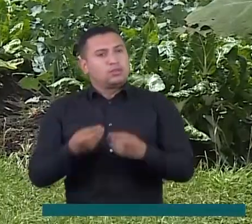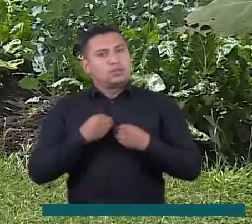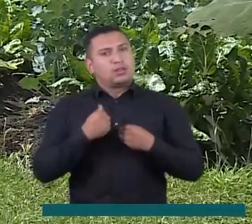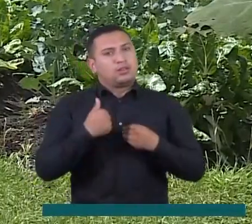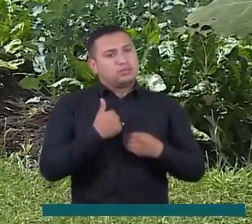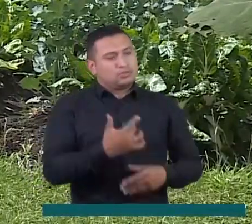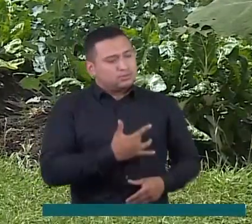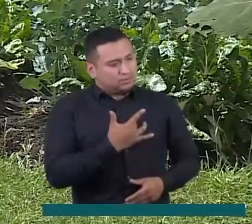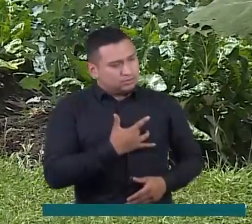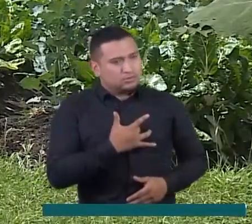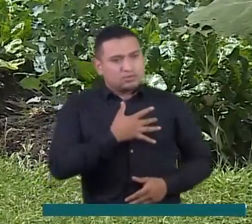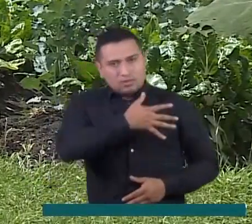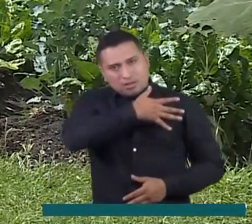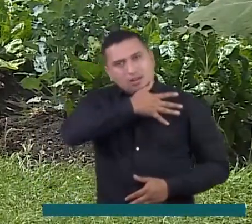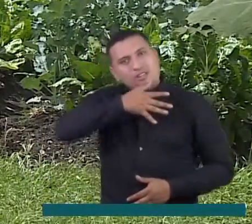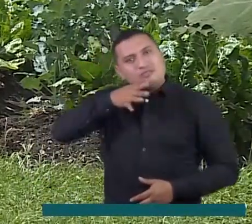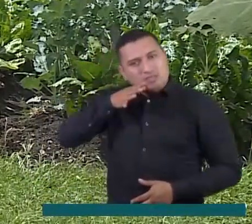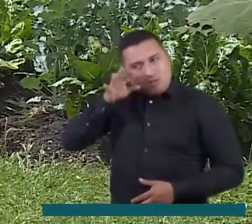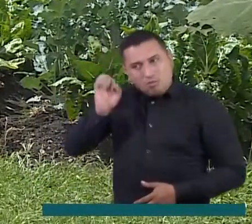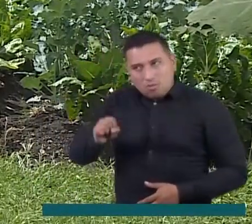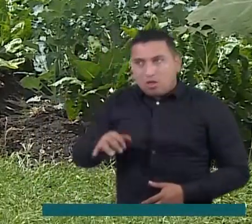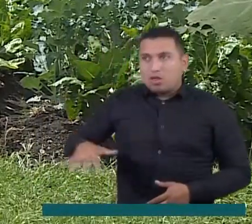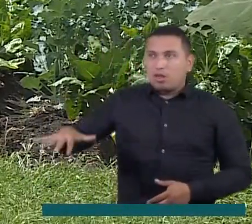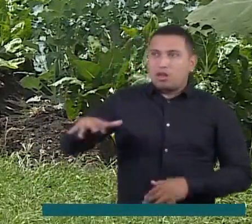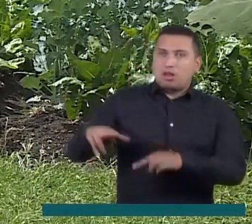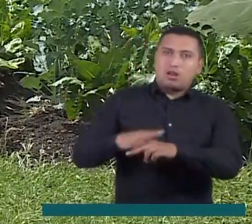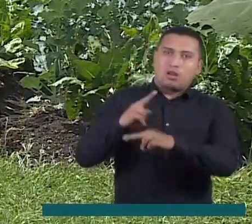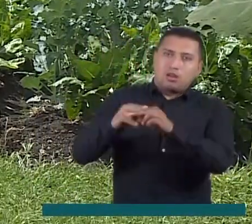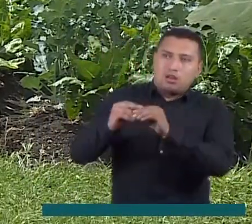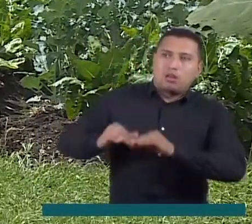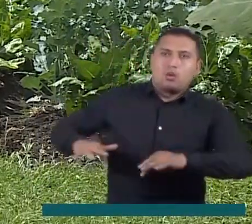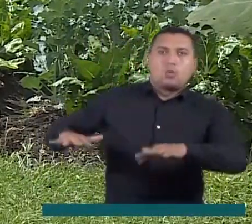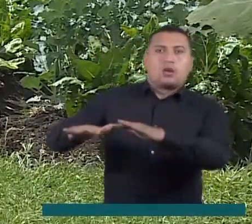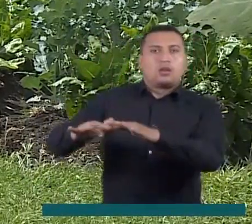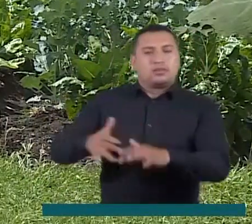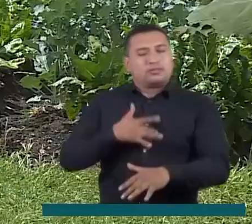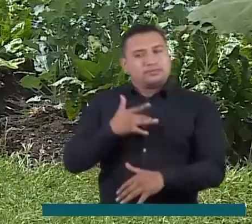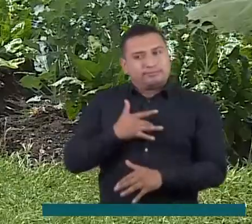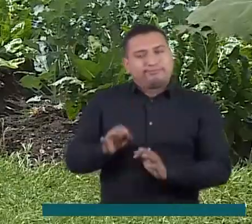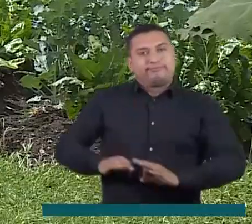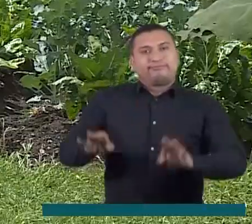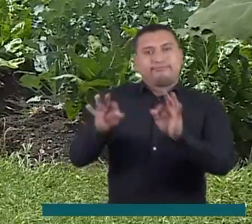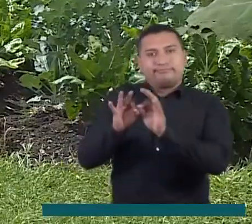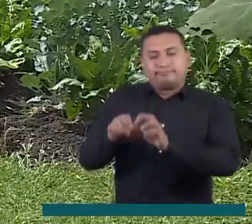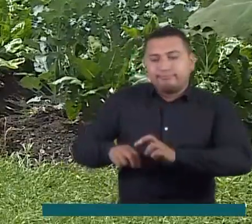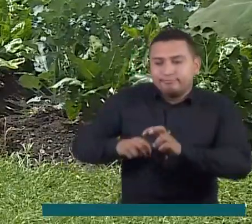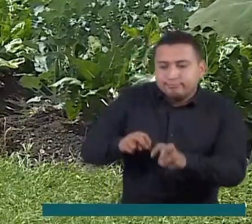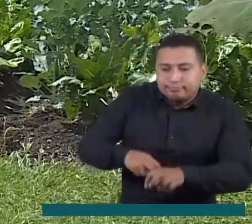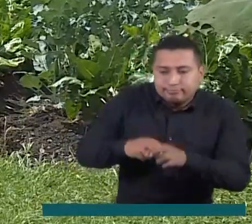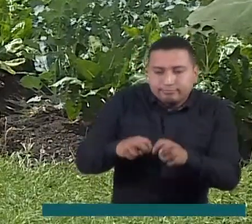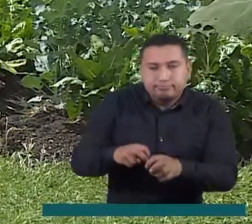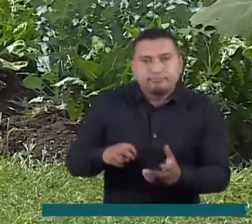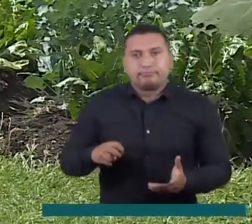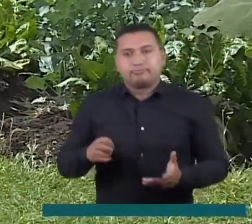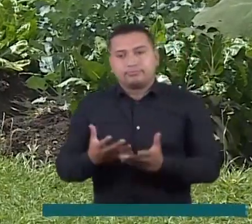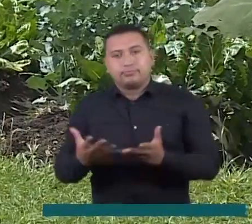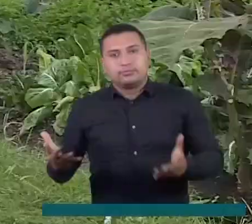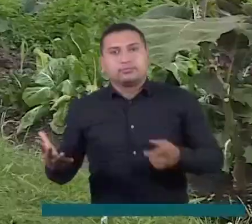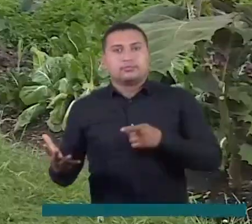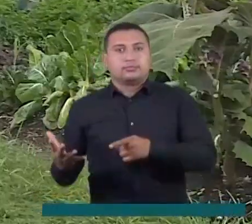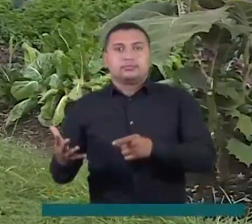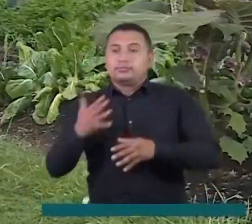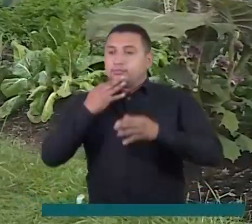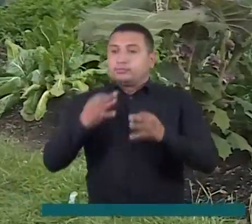la naturaleza, estar en contacto con las maticas, cultivar, sembrar, cosechar, eso ha sido para mí de mucha